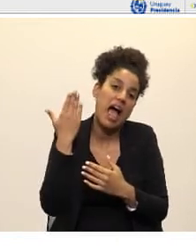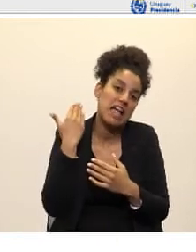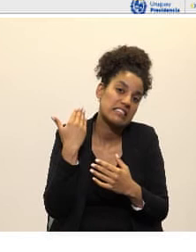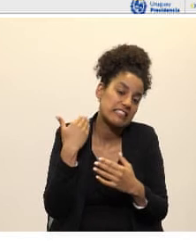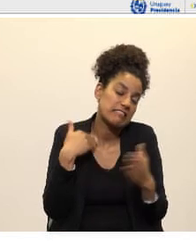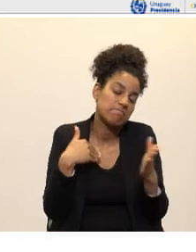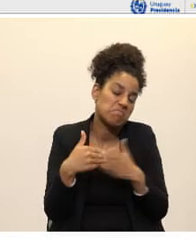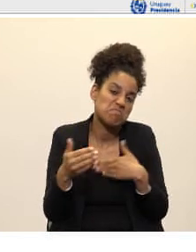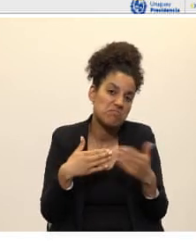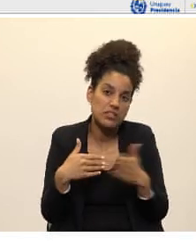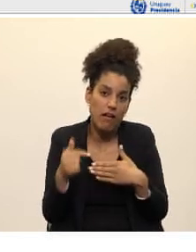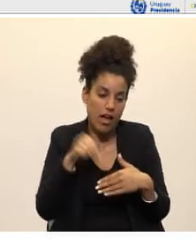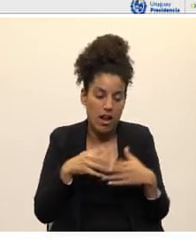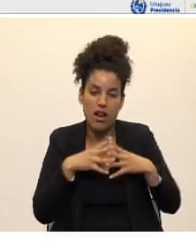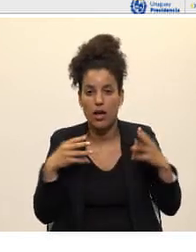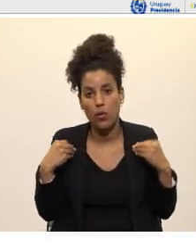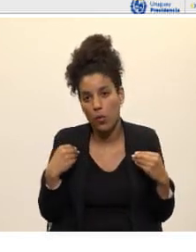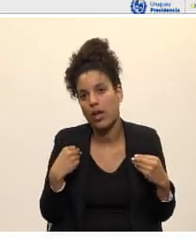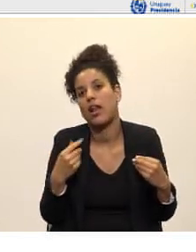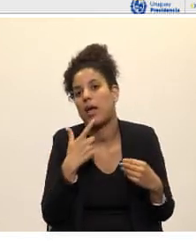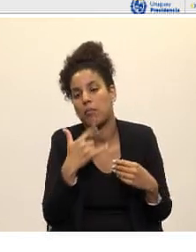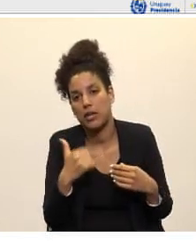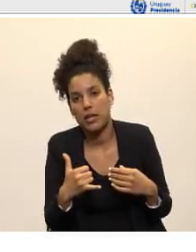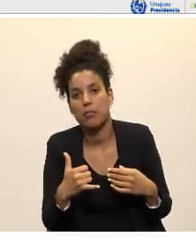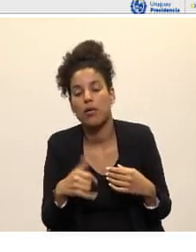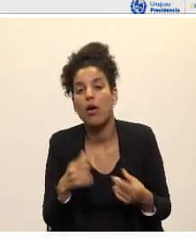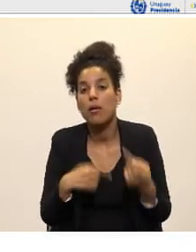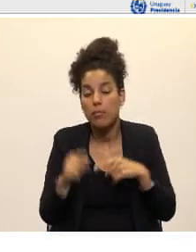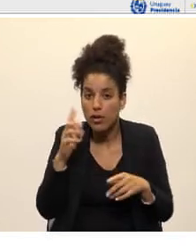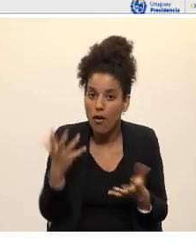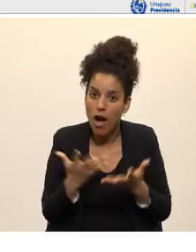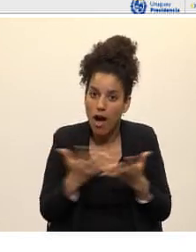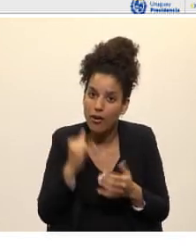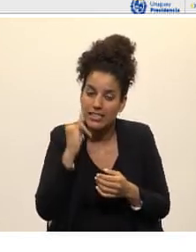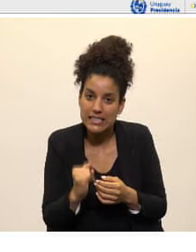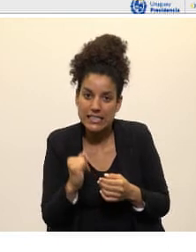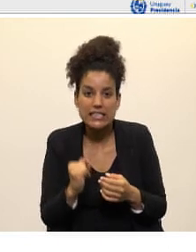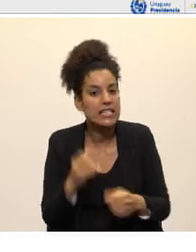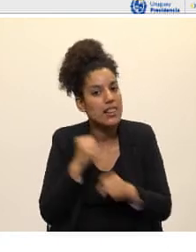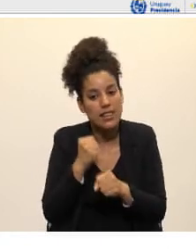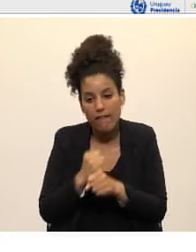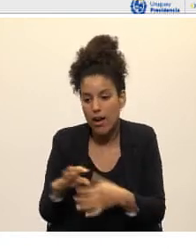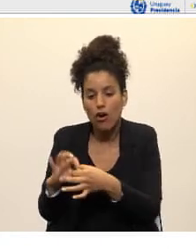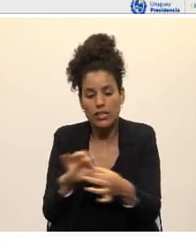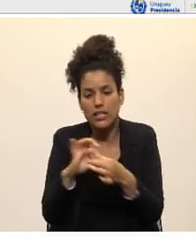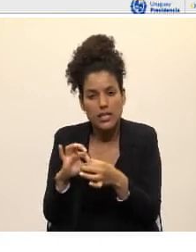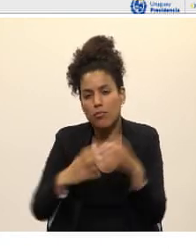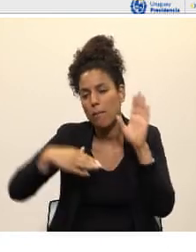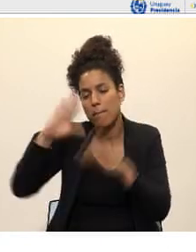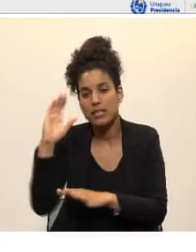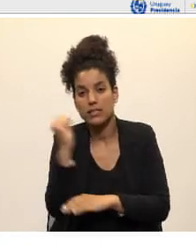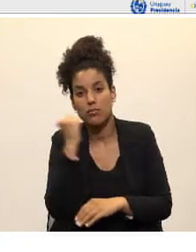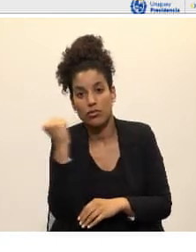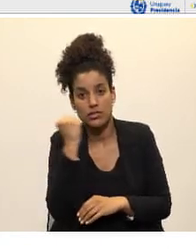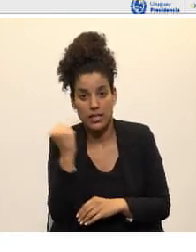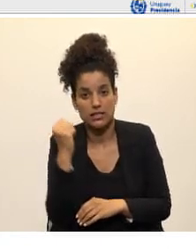presentes en el espacio escolar. Este liderazgo más distribuido y fortalecido del trabajo en equipo es una de las ideas